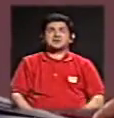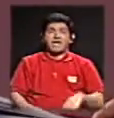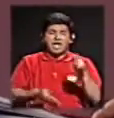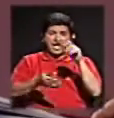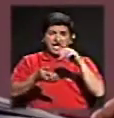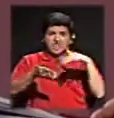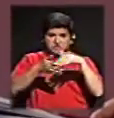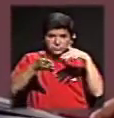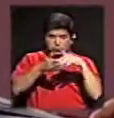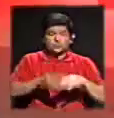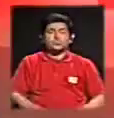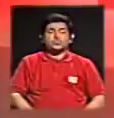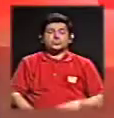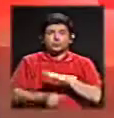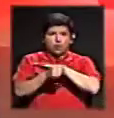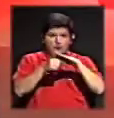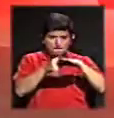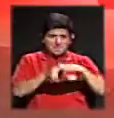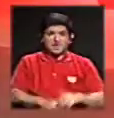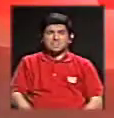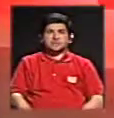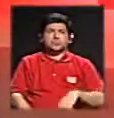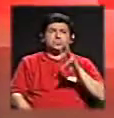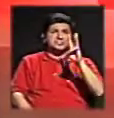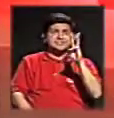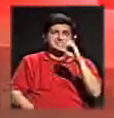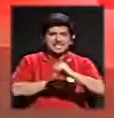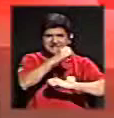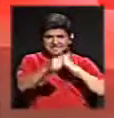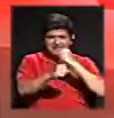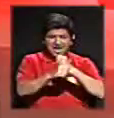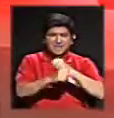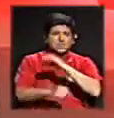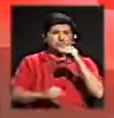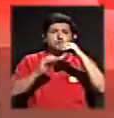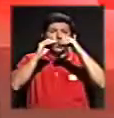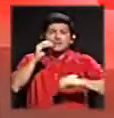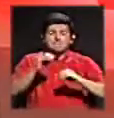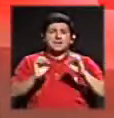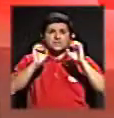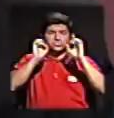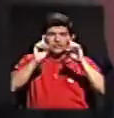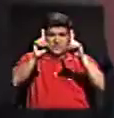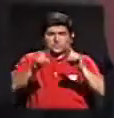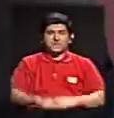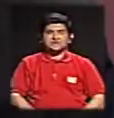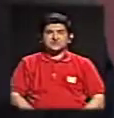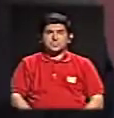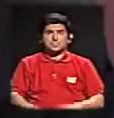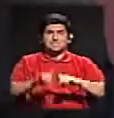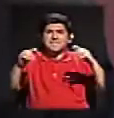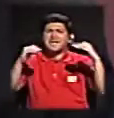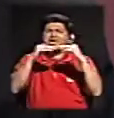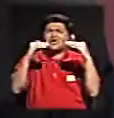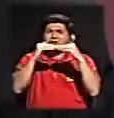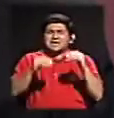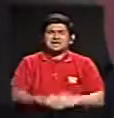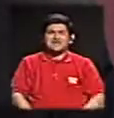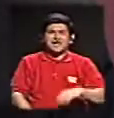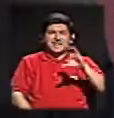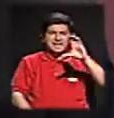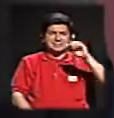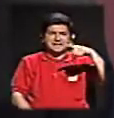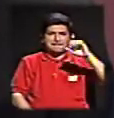sea, menos de 6 años o menos de educación. Bueno, ¿cuál es el nivel que la CEPAL ha